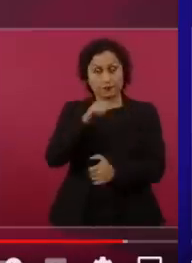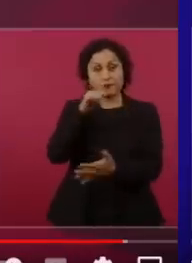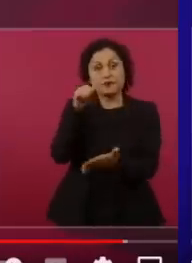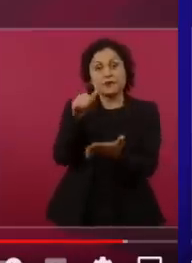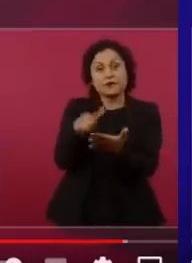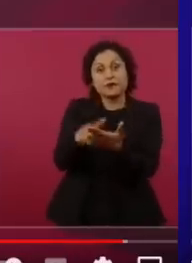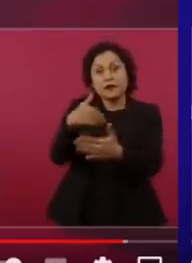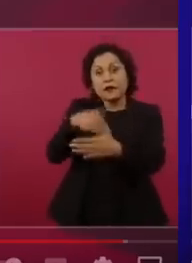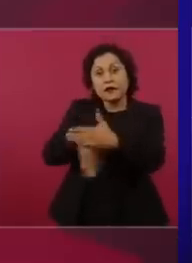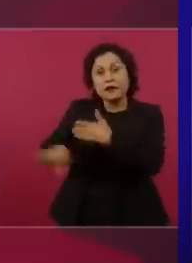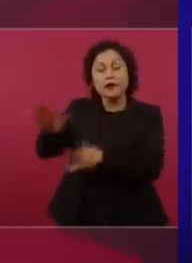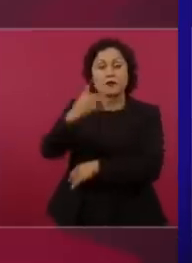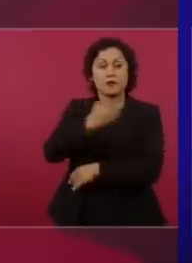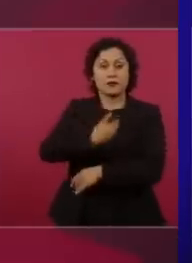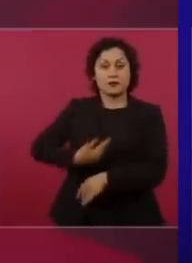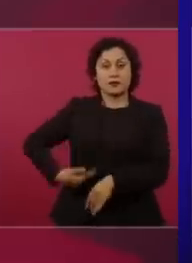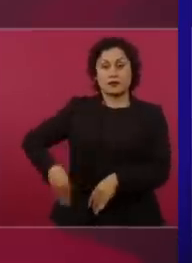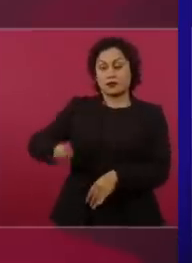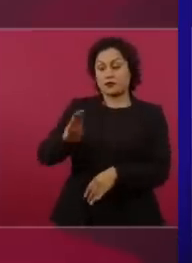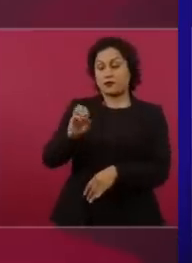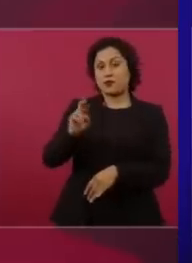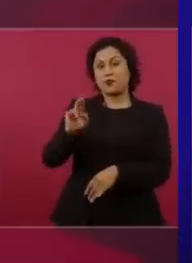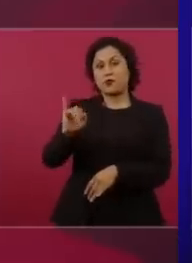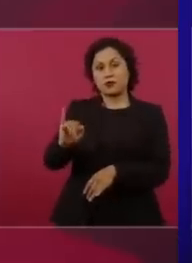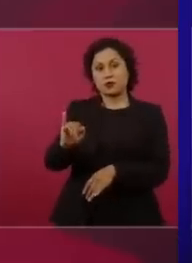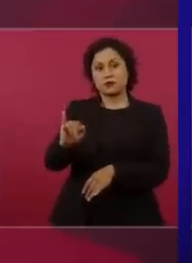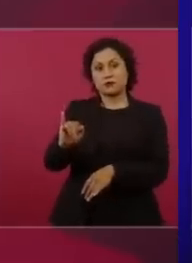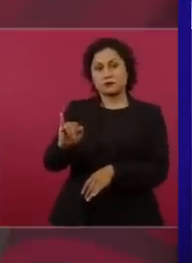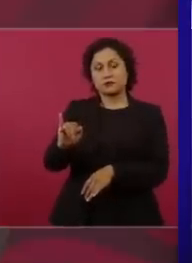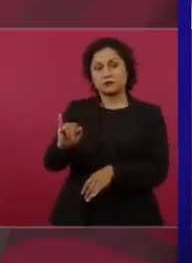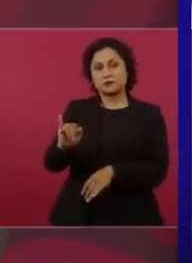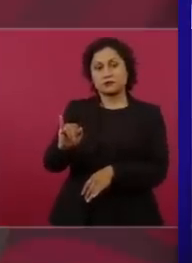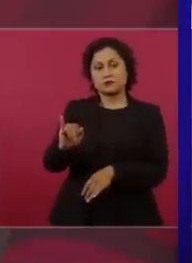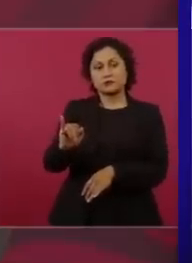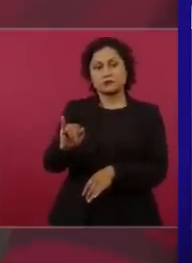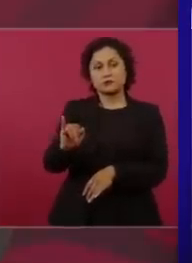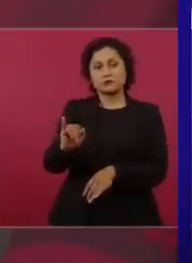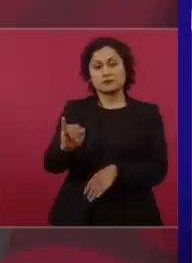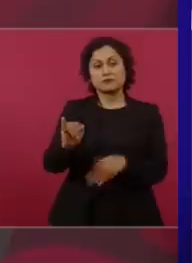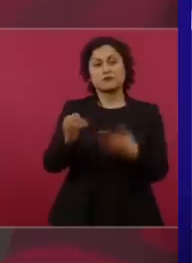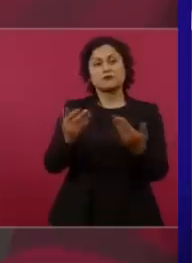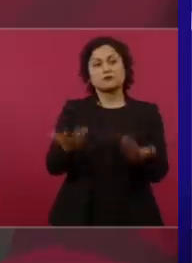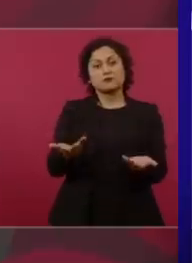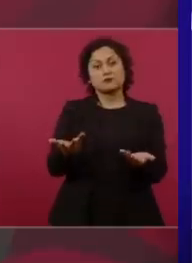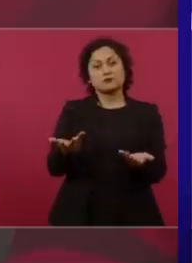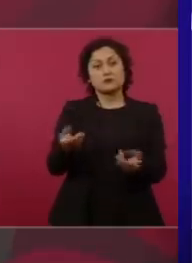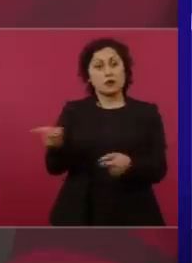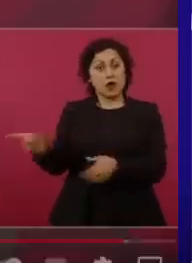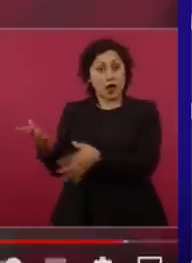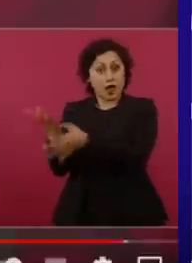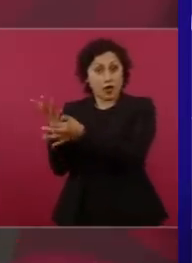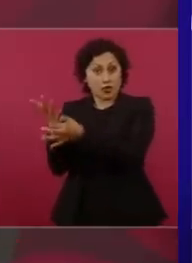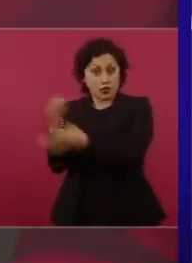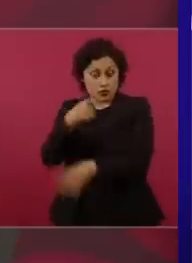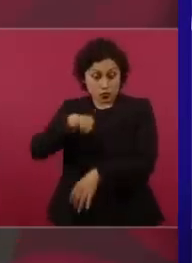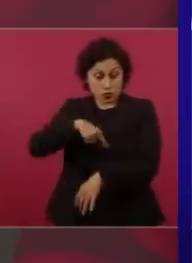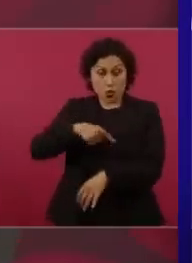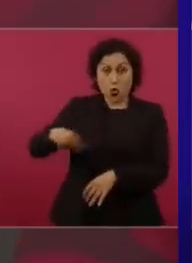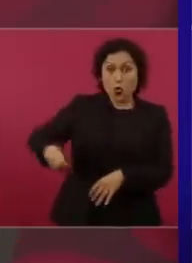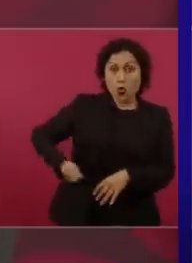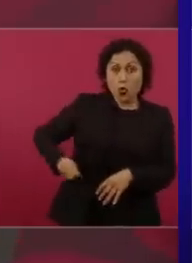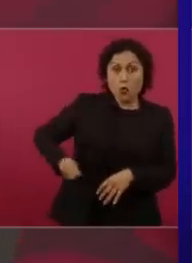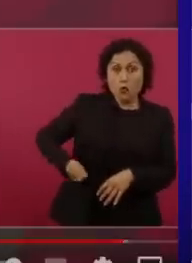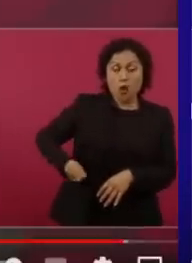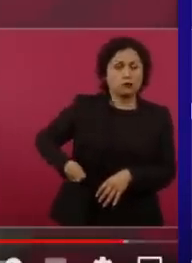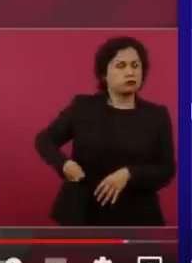presidente Bori diciendo pues que ya no nos estén echando la culpa a nosotros,